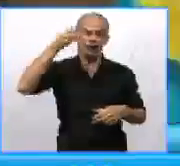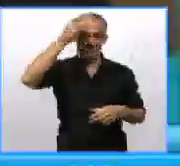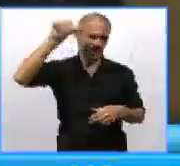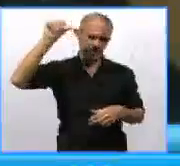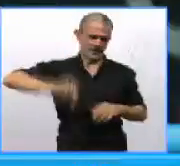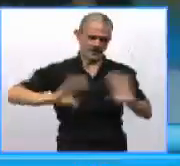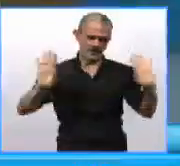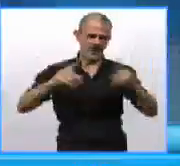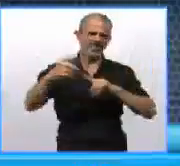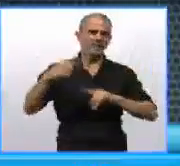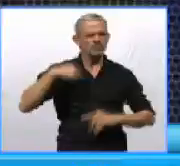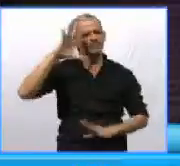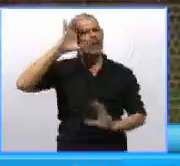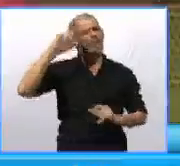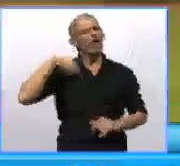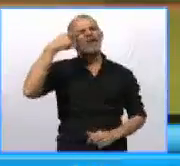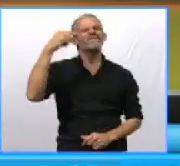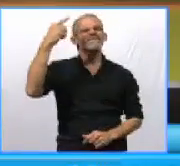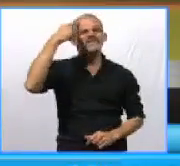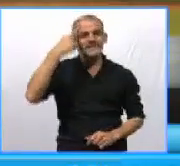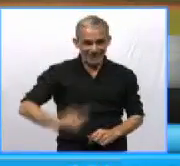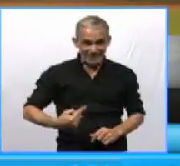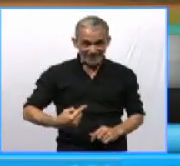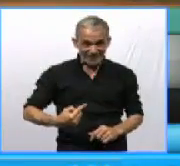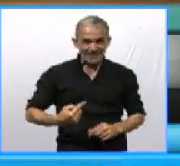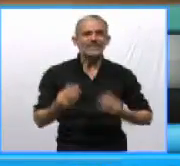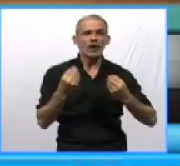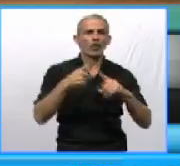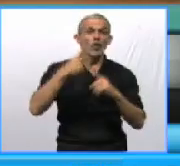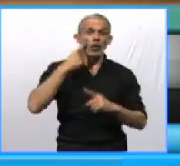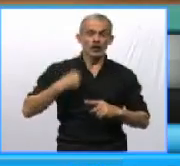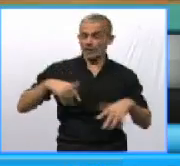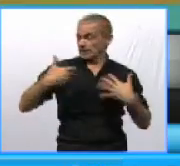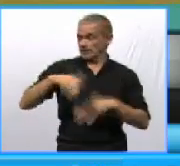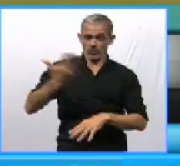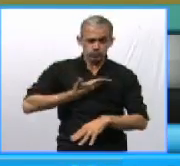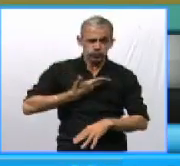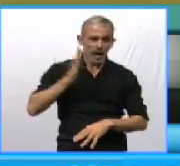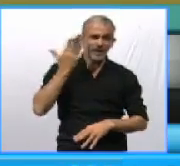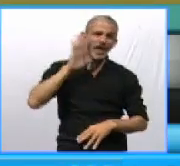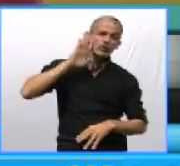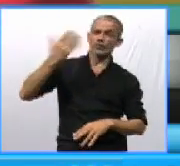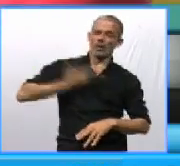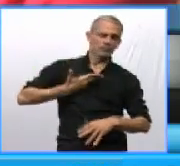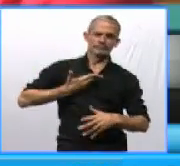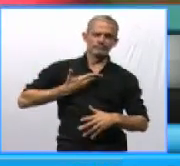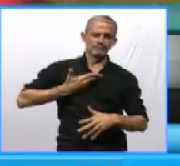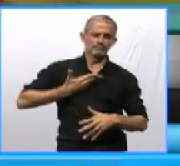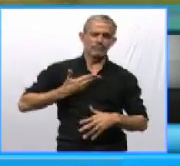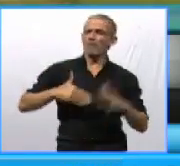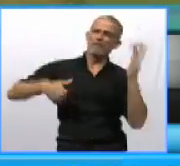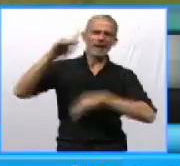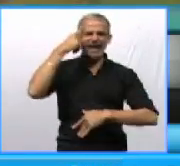2012. Me acuerdo de la tristeza que teníamos, creo que la verdad que fue un día durísimo. Creo que de los más tristes que me